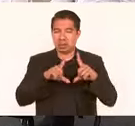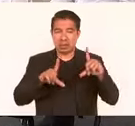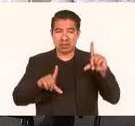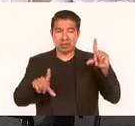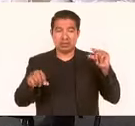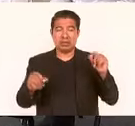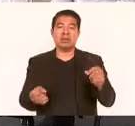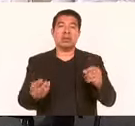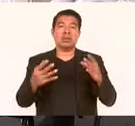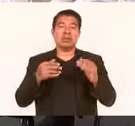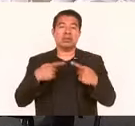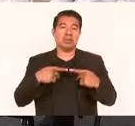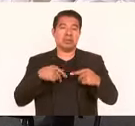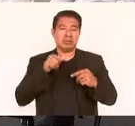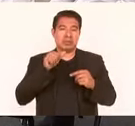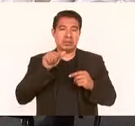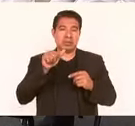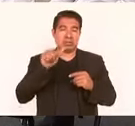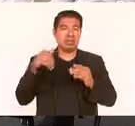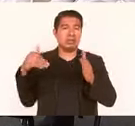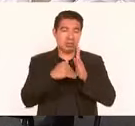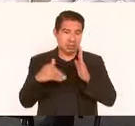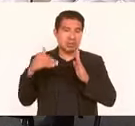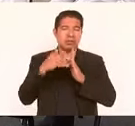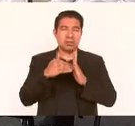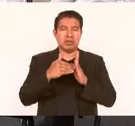16 millones de habitantes